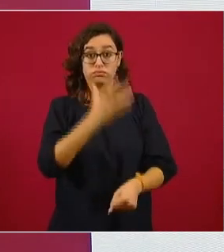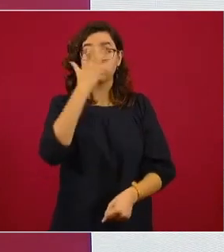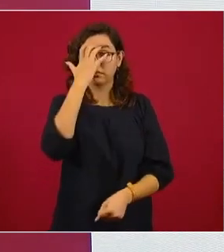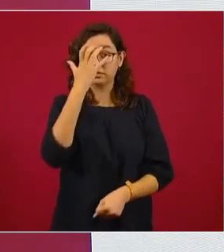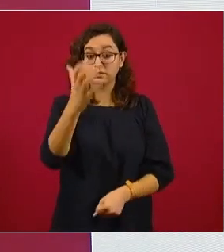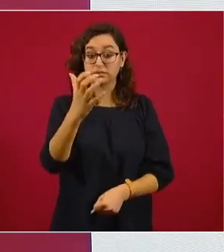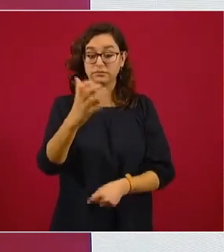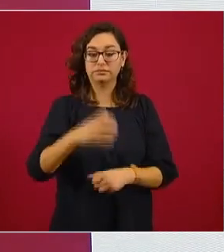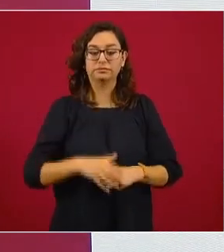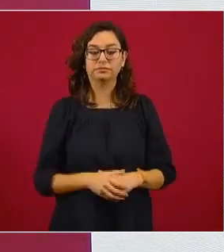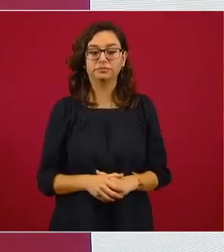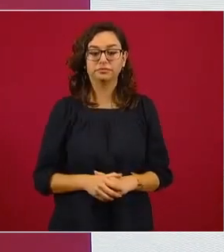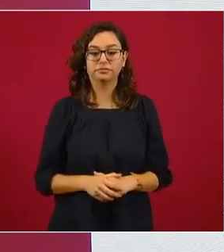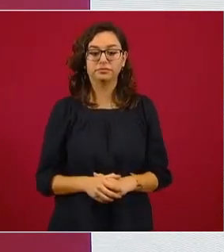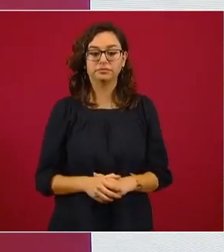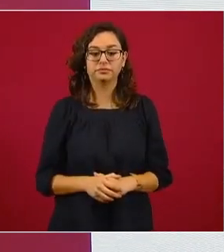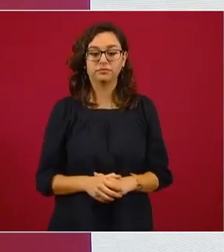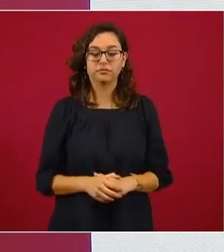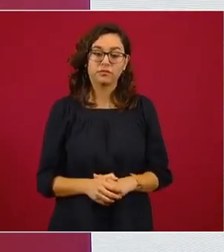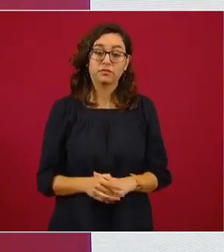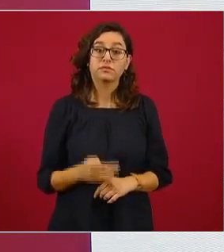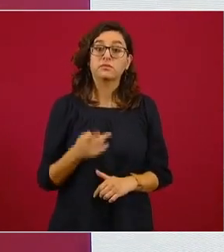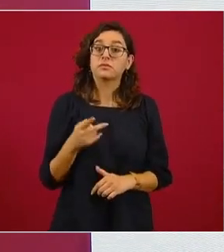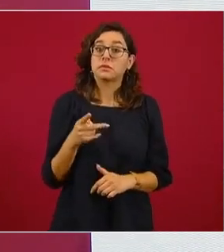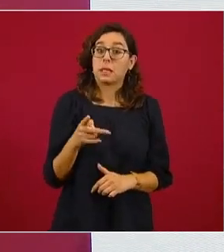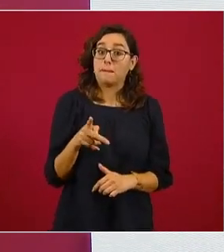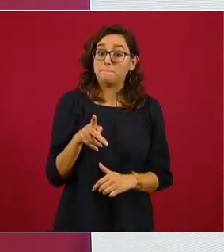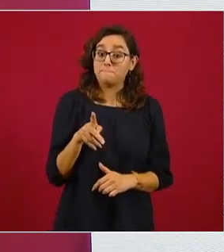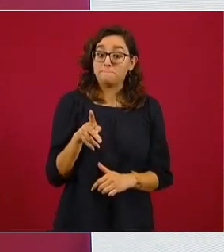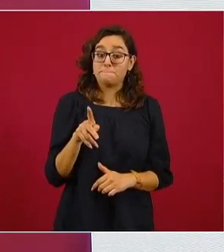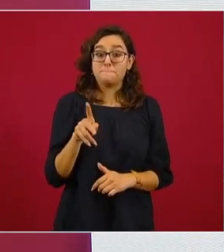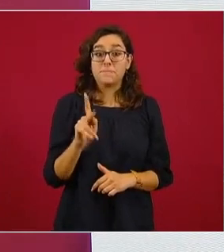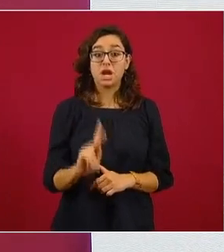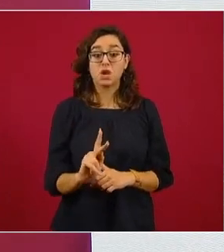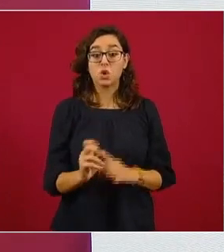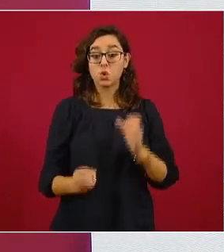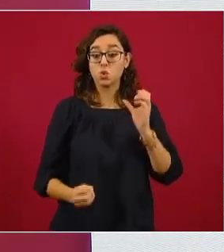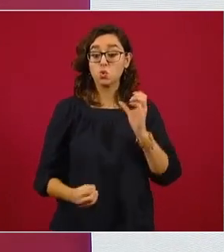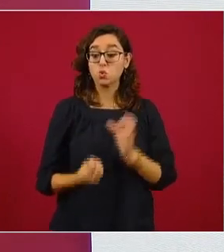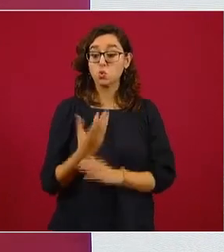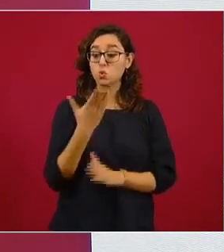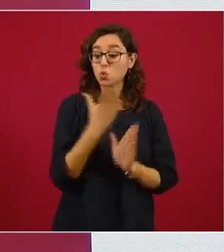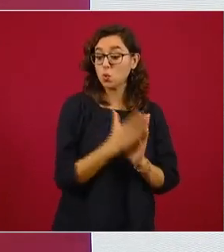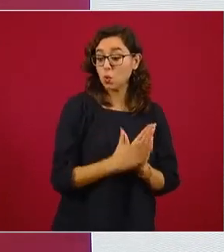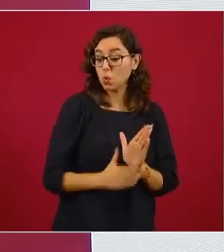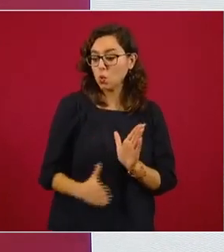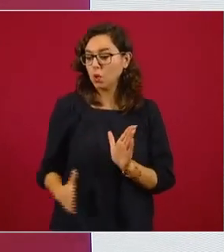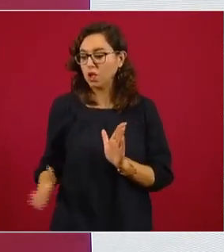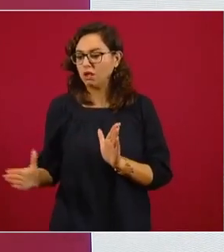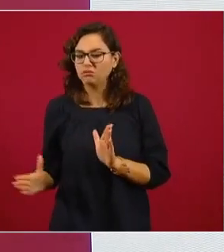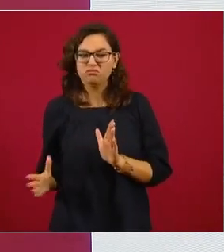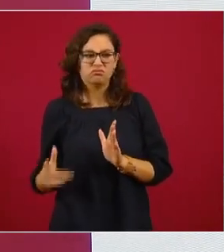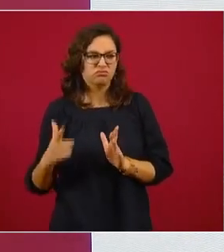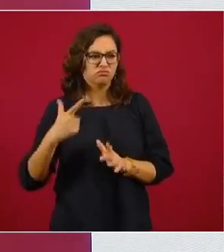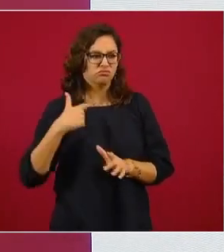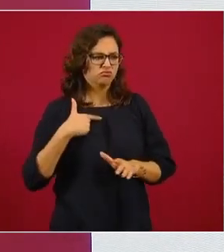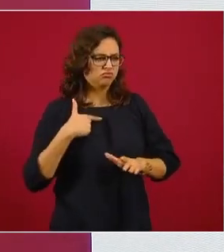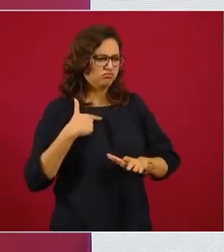Pero al contrario de lo que pudiera suponerse, esta nueva etapa la vamos a iniciar sin perseguir a